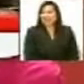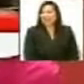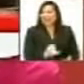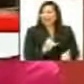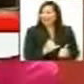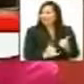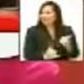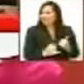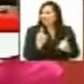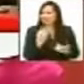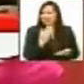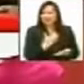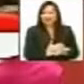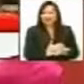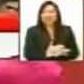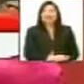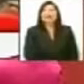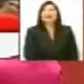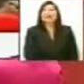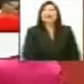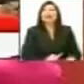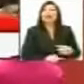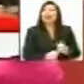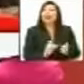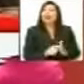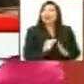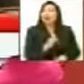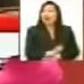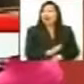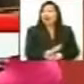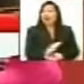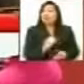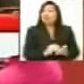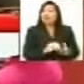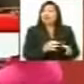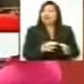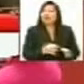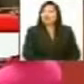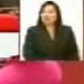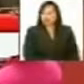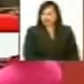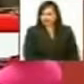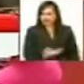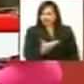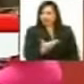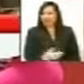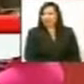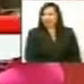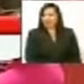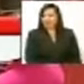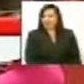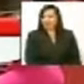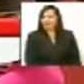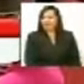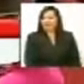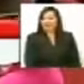Finalizamos esta primera parte y por supuesto estaremos retornando en horas de la tarde con más detalles. Regresamos con ustedes a mesa